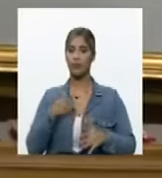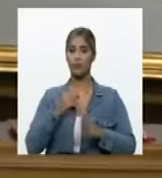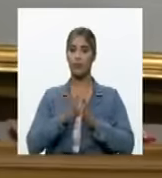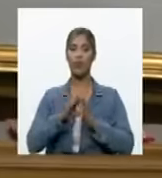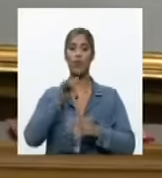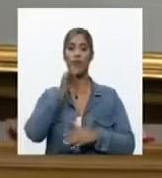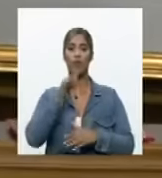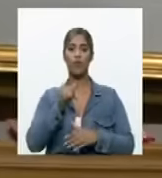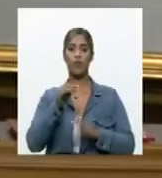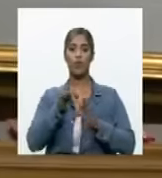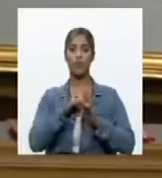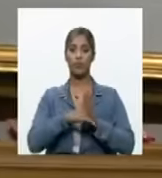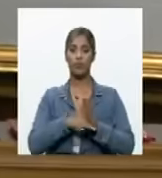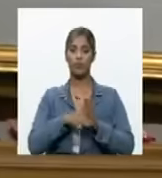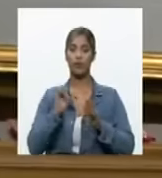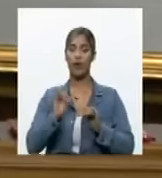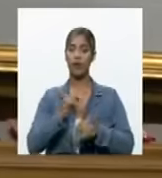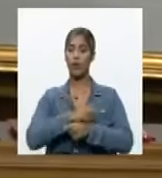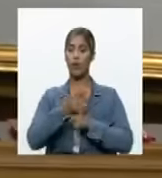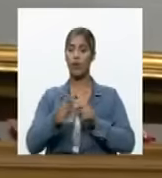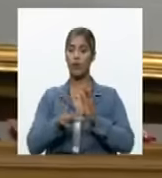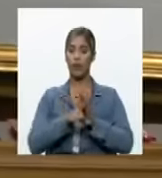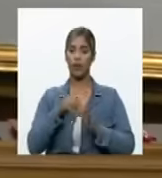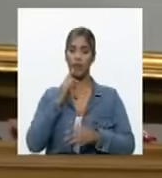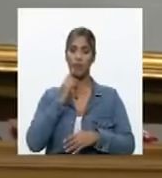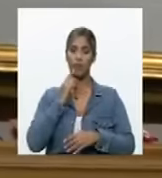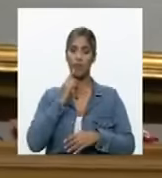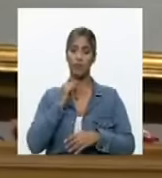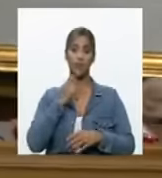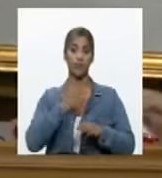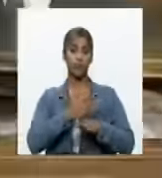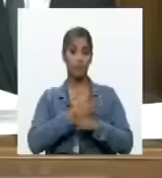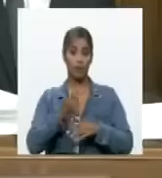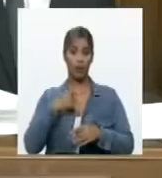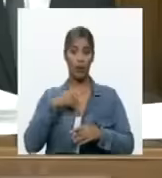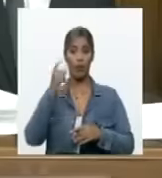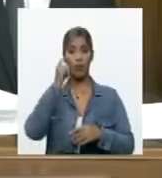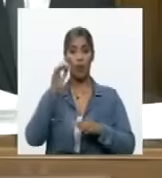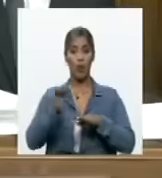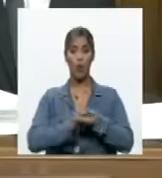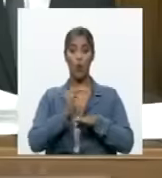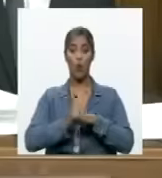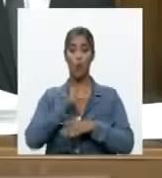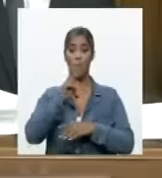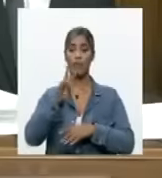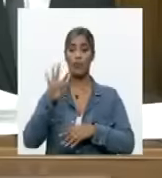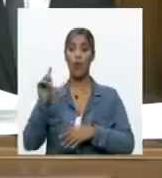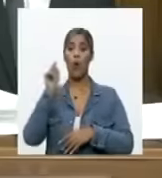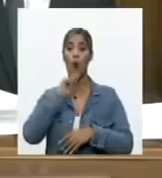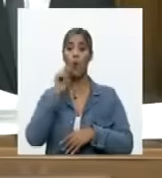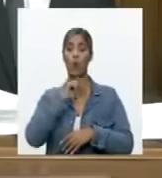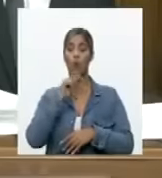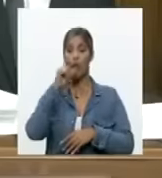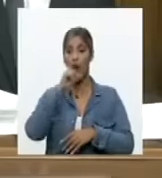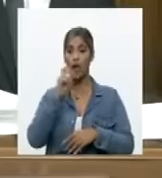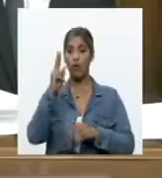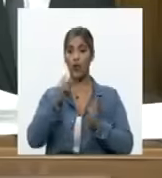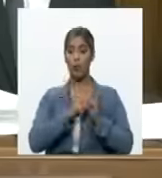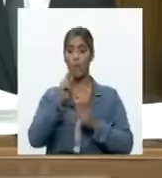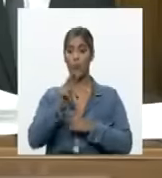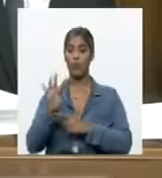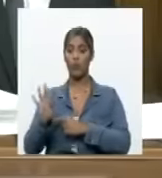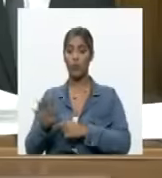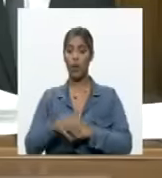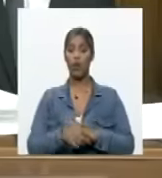favor, informar el estatus del referido proyecto de ley. En la sesión ordinaria del día jueves 24 de octubre de